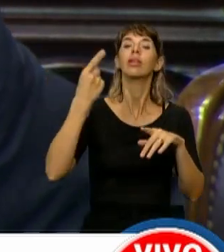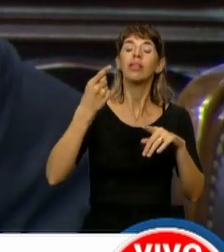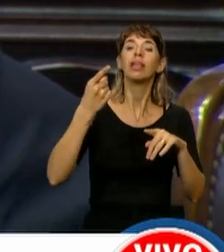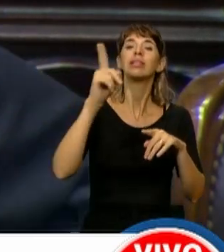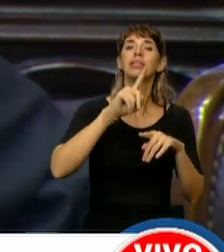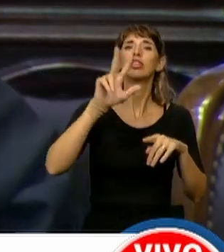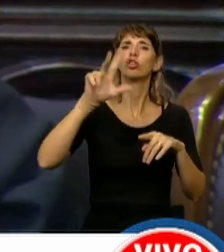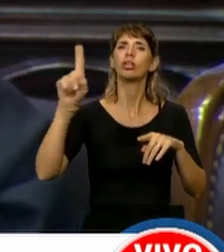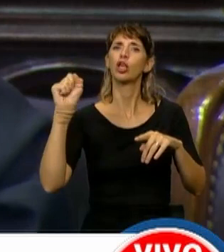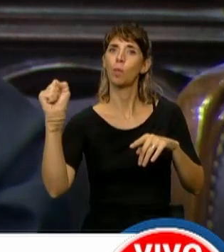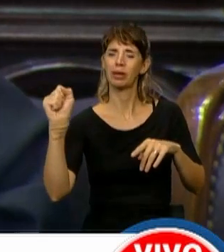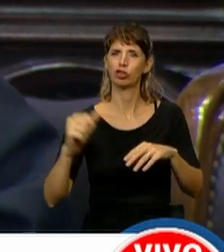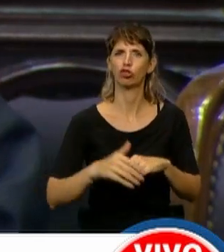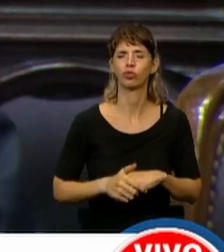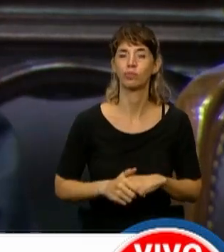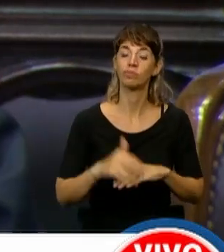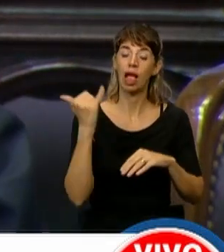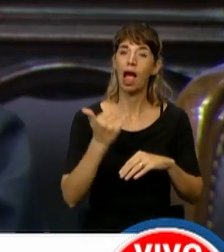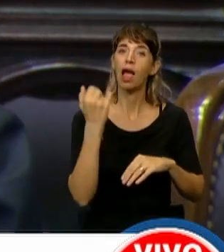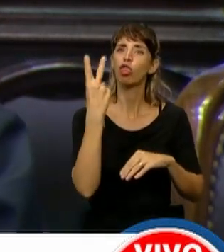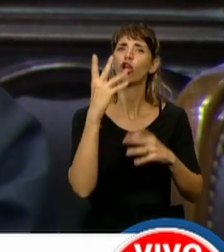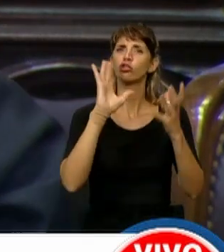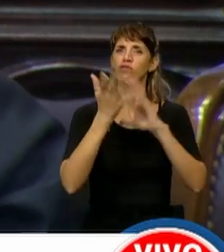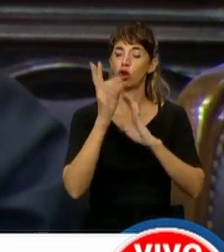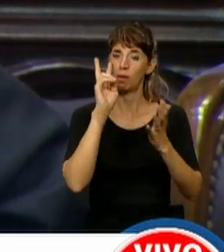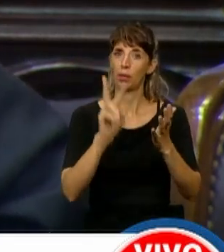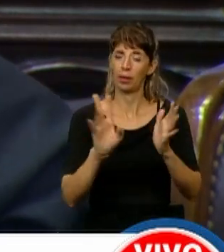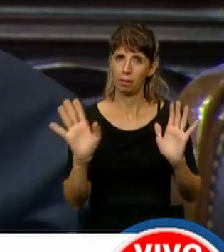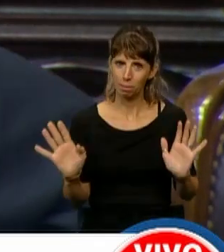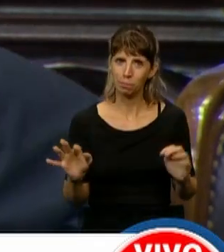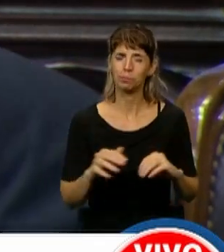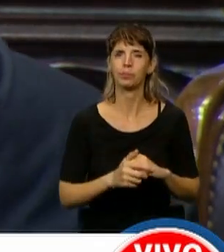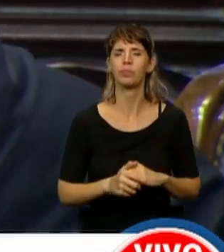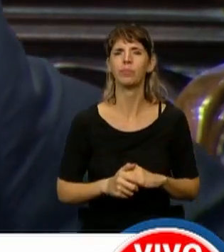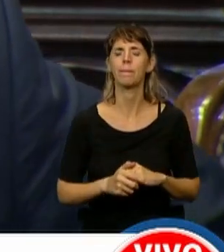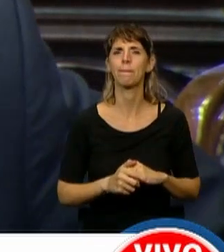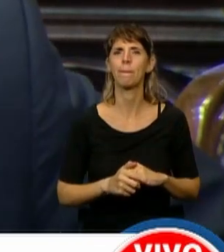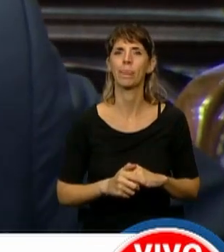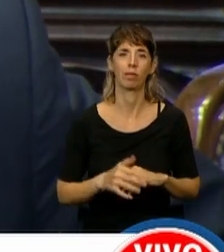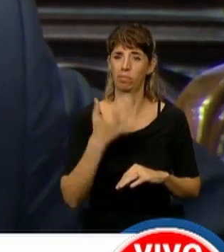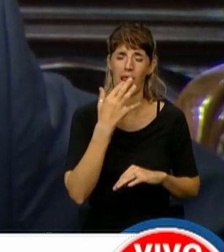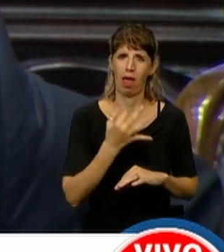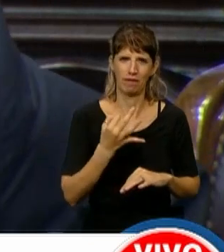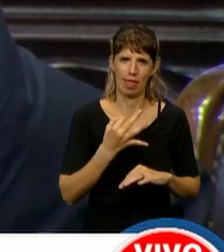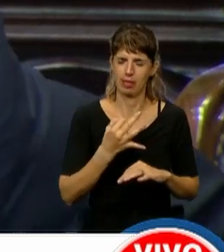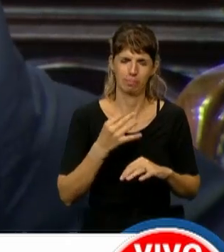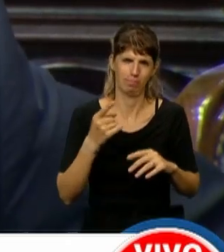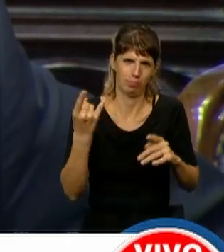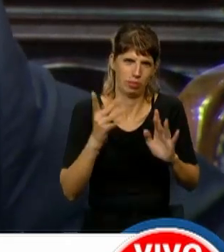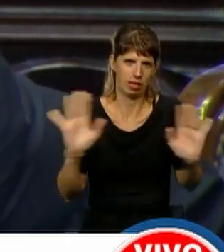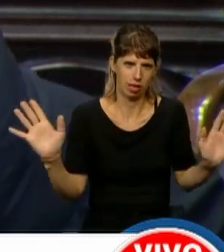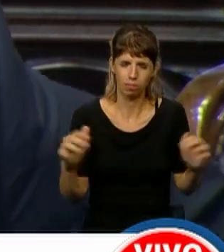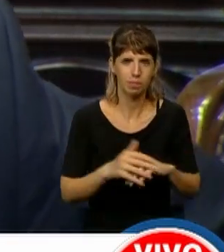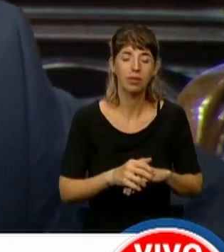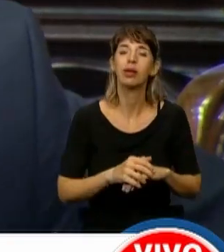Y la verdad que tiene dos formas de verla. Primero, decir que claramente es inconsistente, pero la segunda forma de